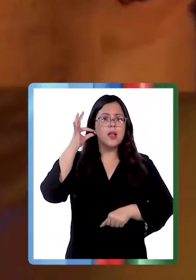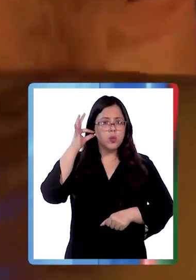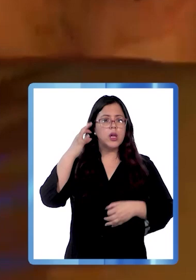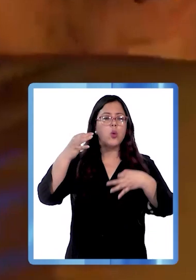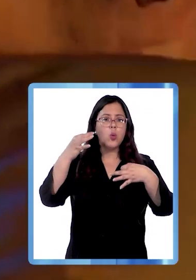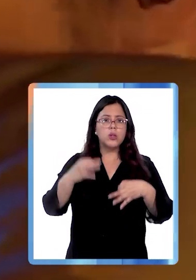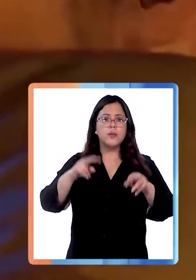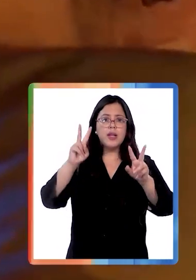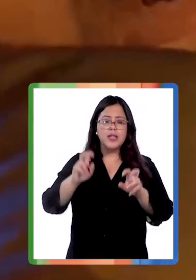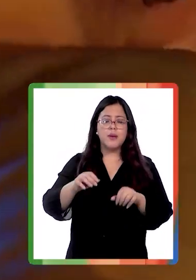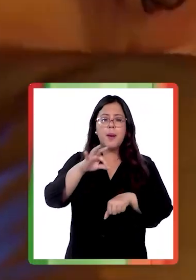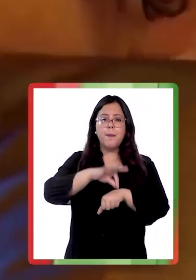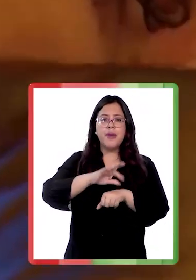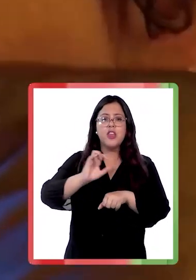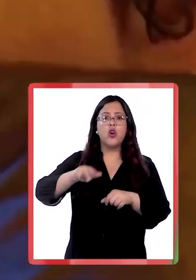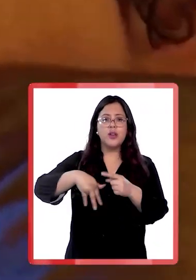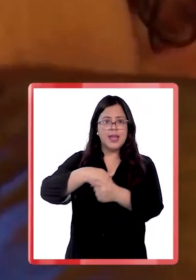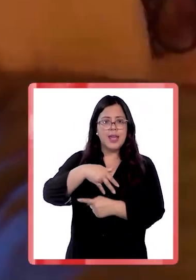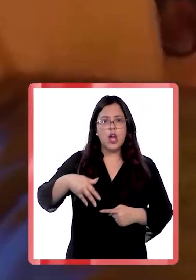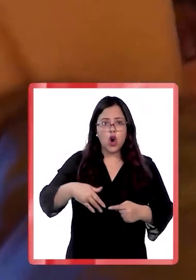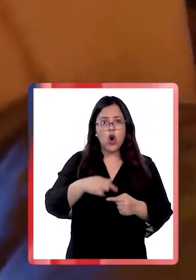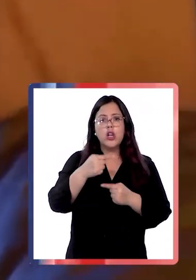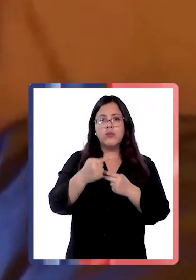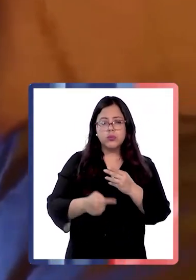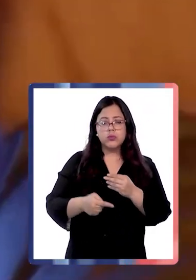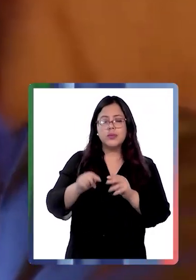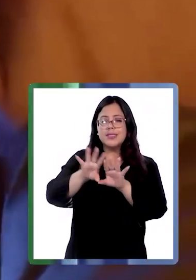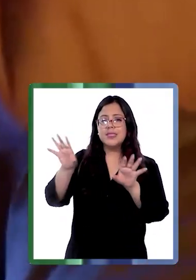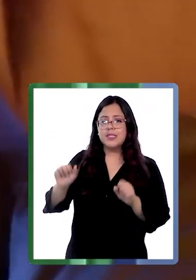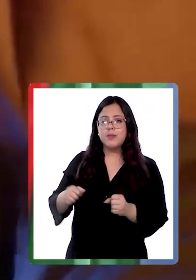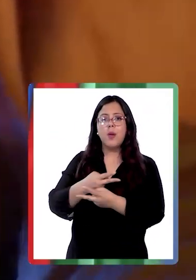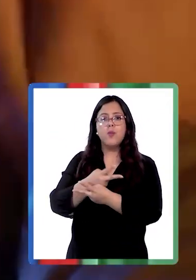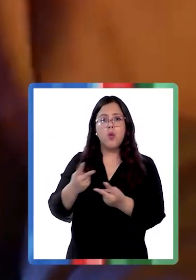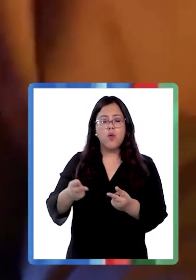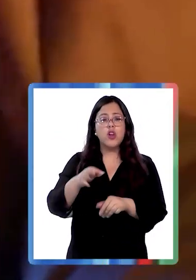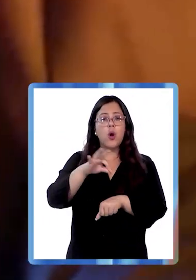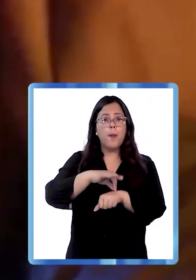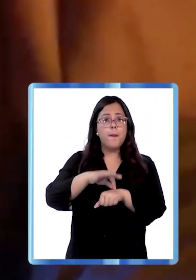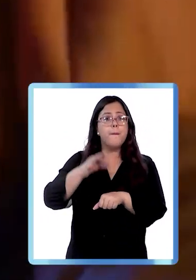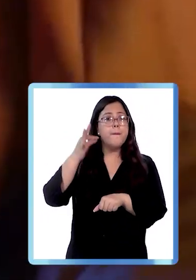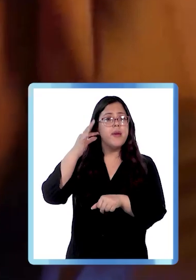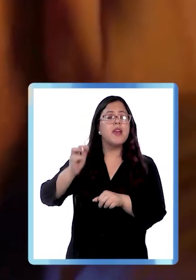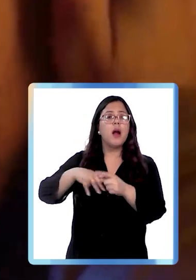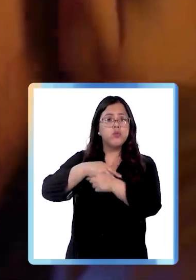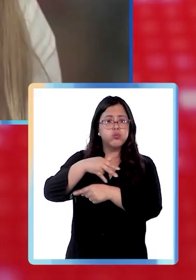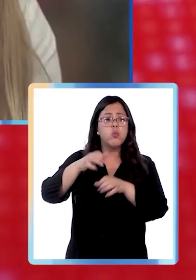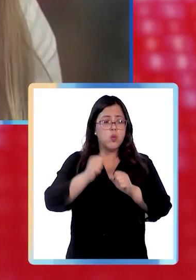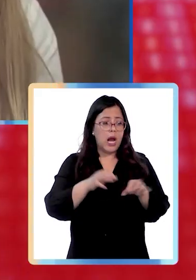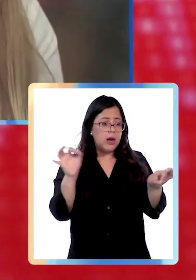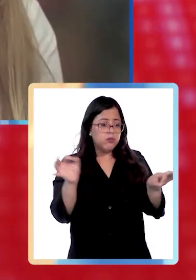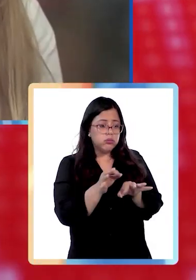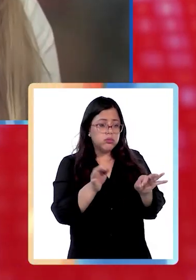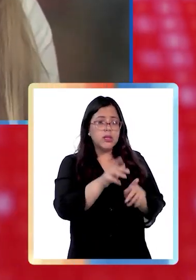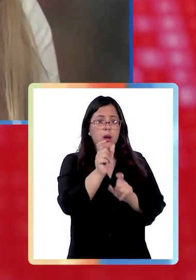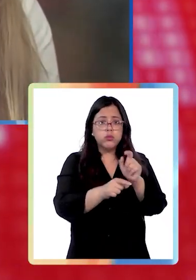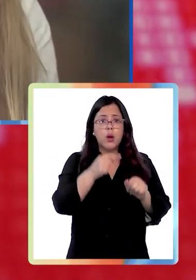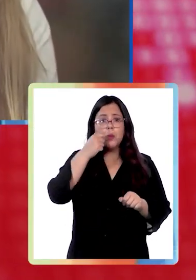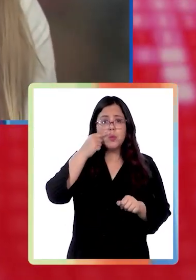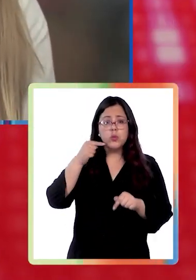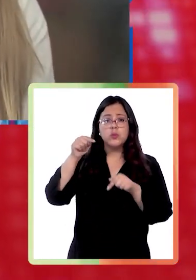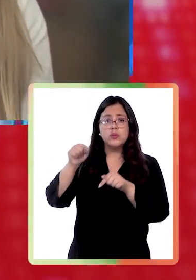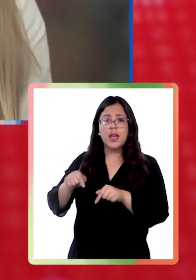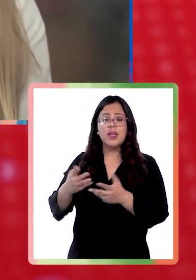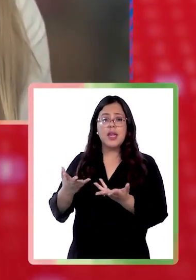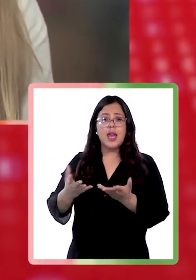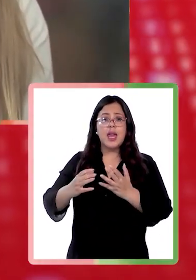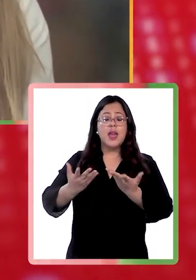salud de la mujer que se lleva a cabo a través de las ginecólogas, las matronas. En el sistema público las matronas también pueden dar consejería a los hombres y en el sistema de